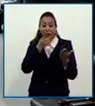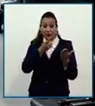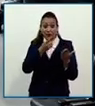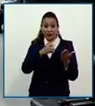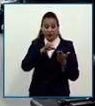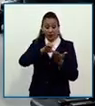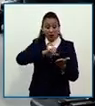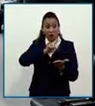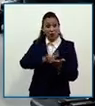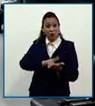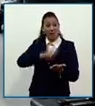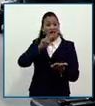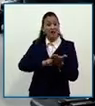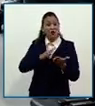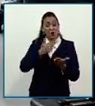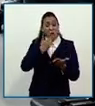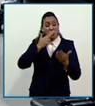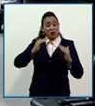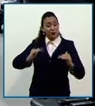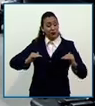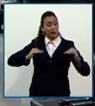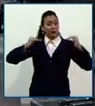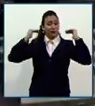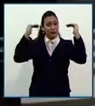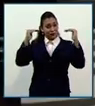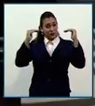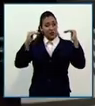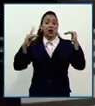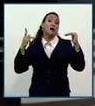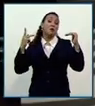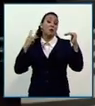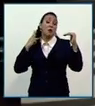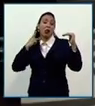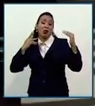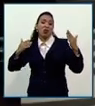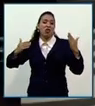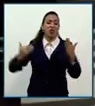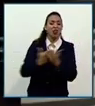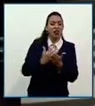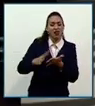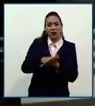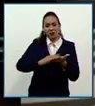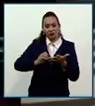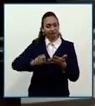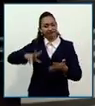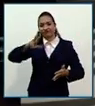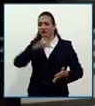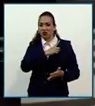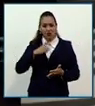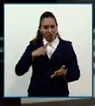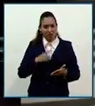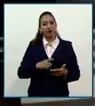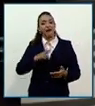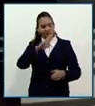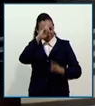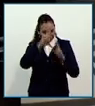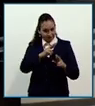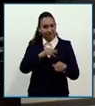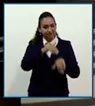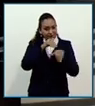Carta Magna, porque definen la tendencia política e ideológica que la definen. El artículo